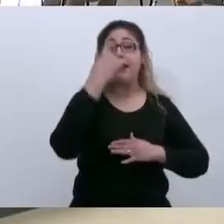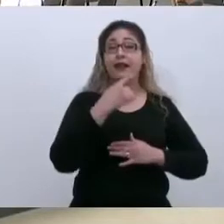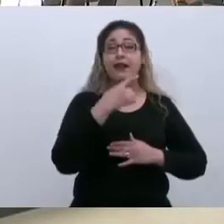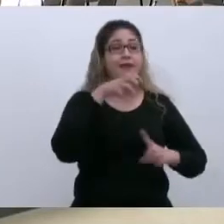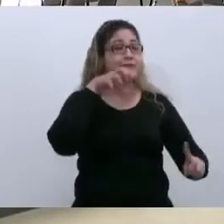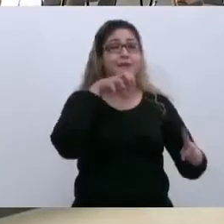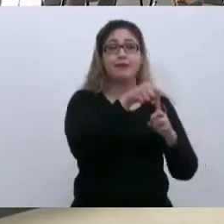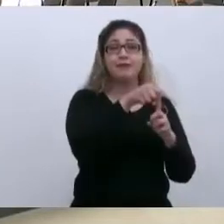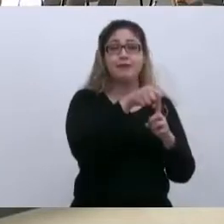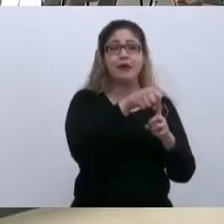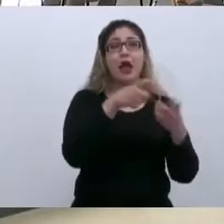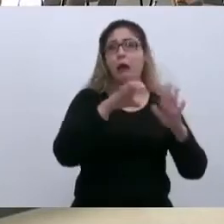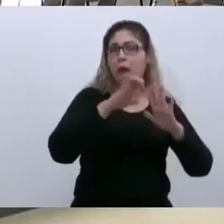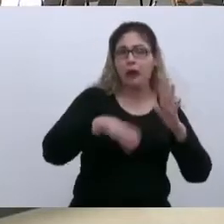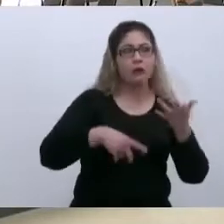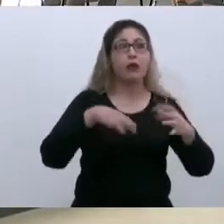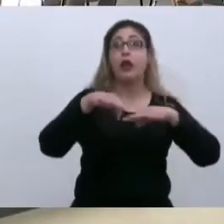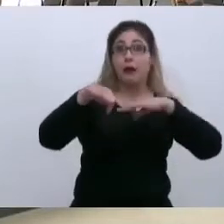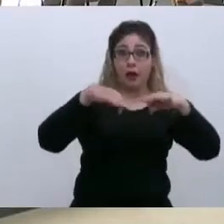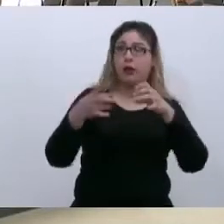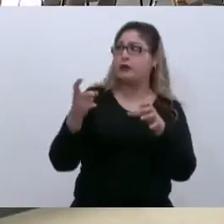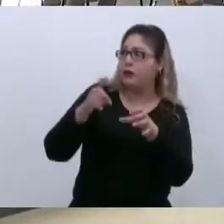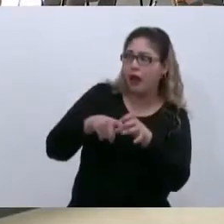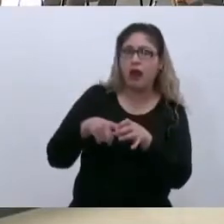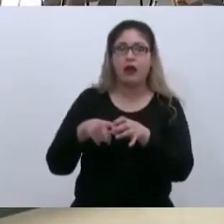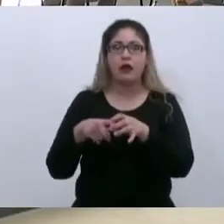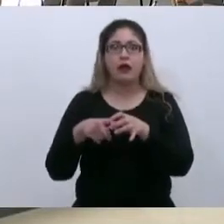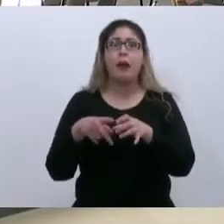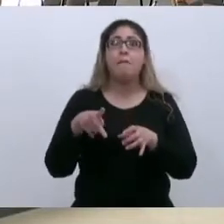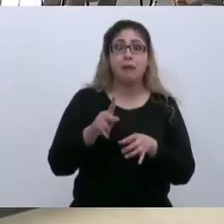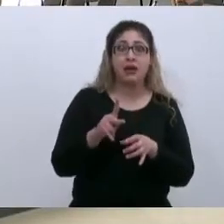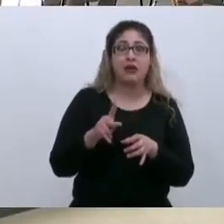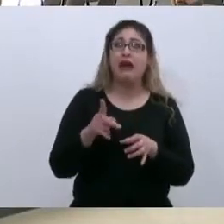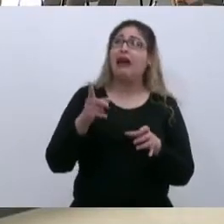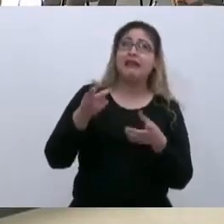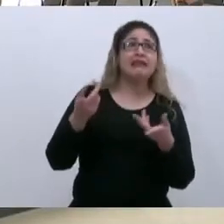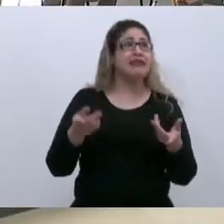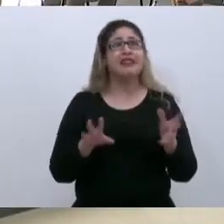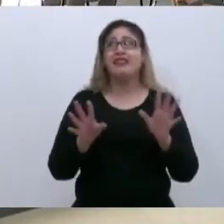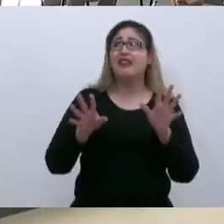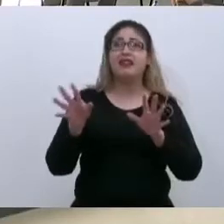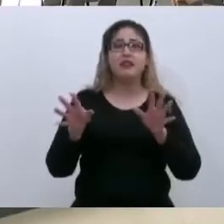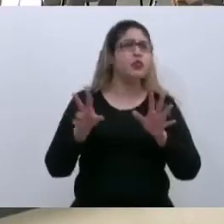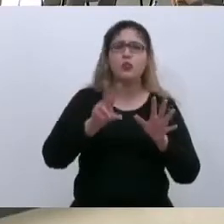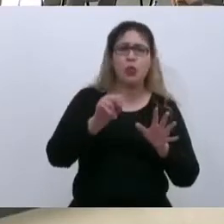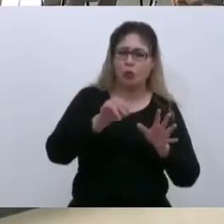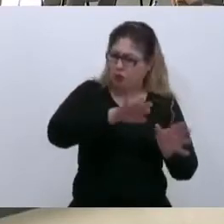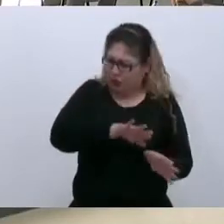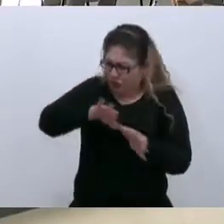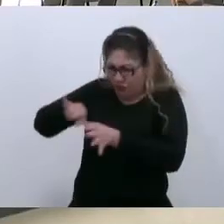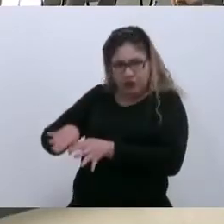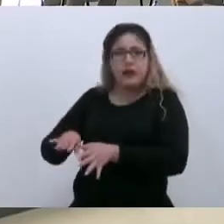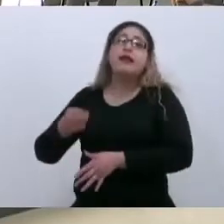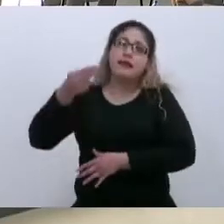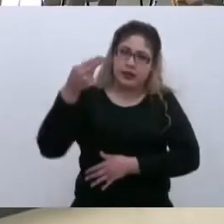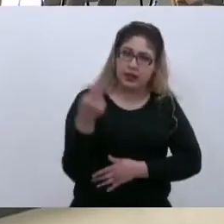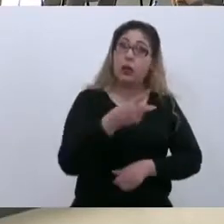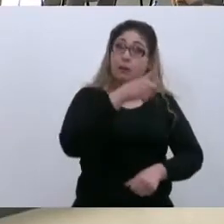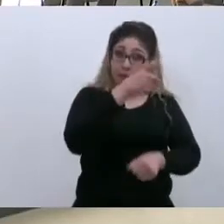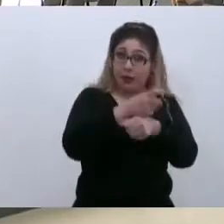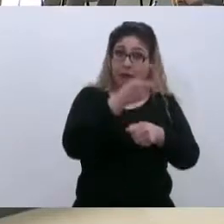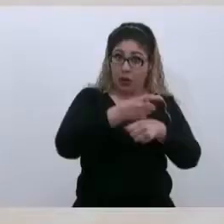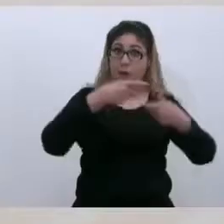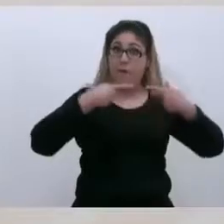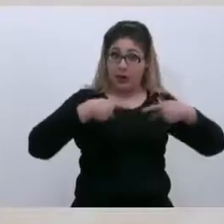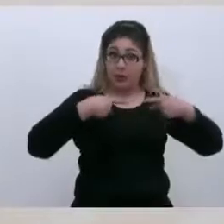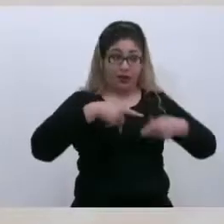poner la salud de las personas por encima de las normas, poner la salud de las personas por encima de los pretextos o la costumbre o la forma